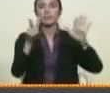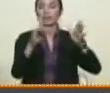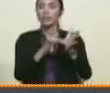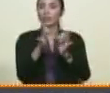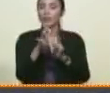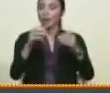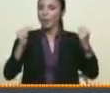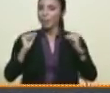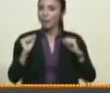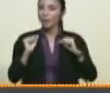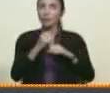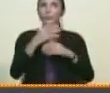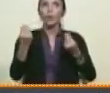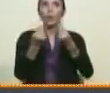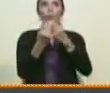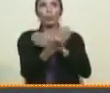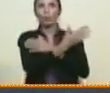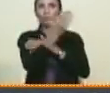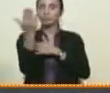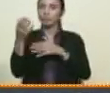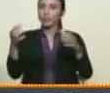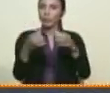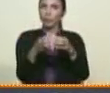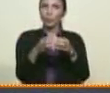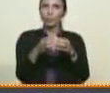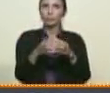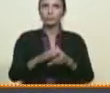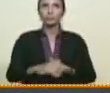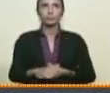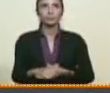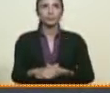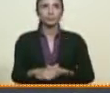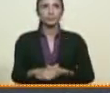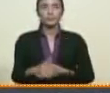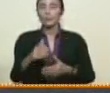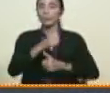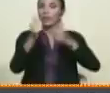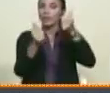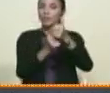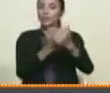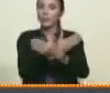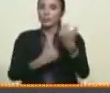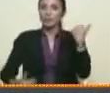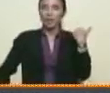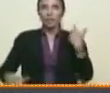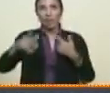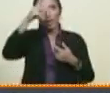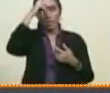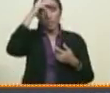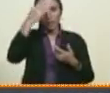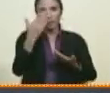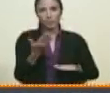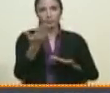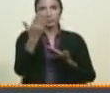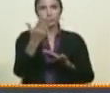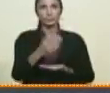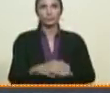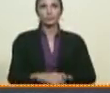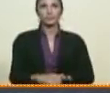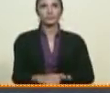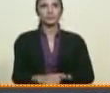mérida junto a mis camaradas el merideño vicepresidente ejecutivo de la república bolivariana venezuela